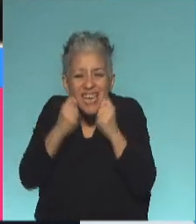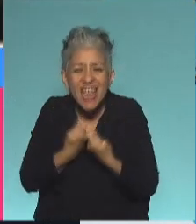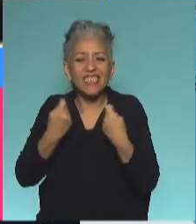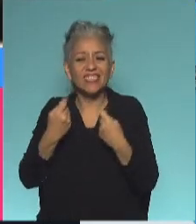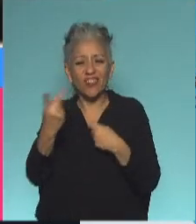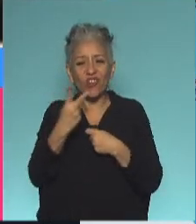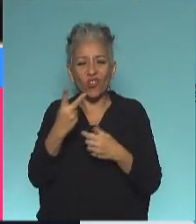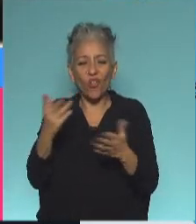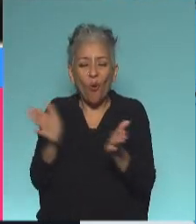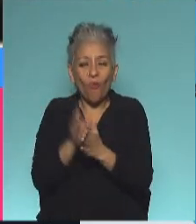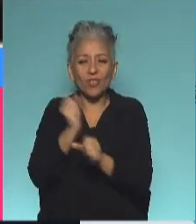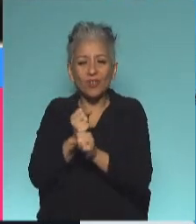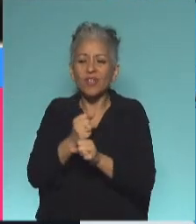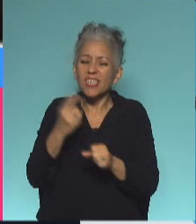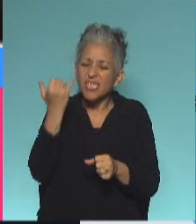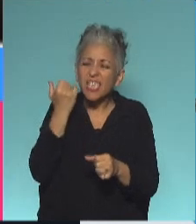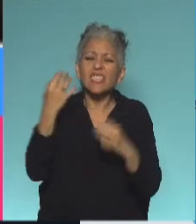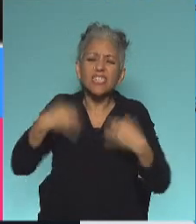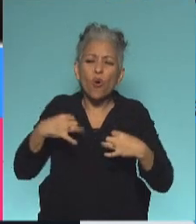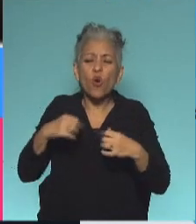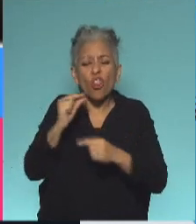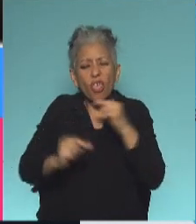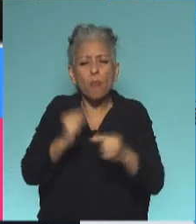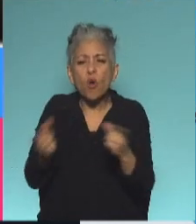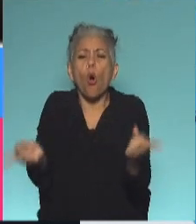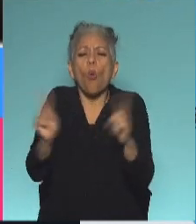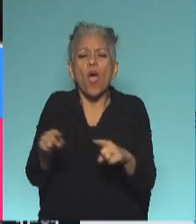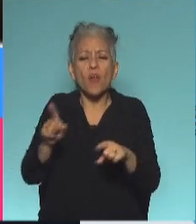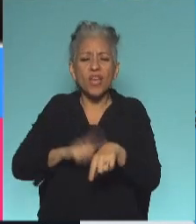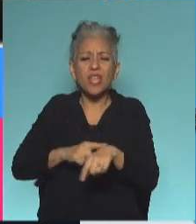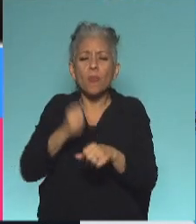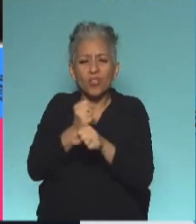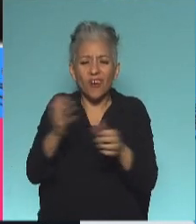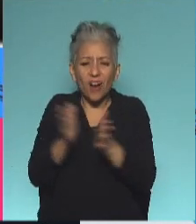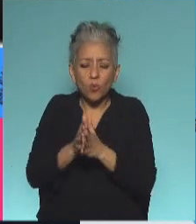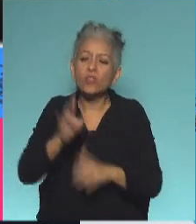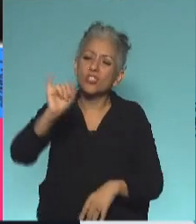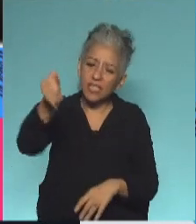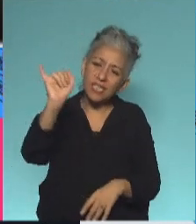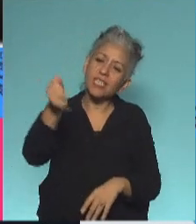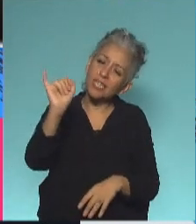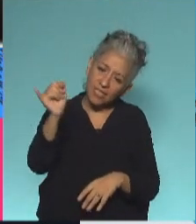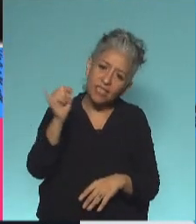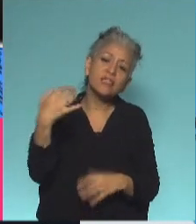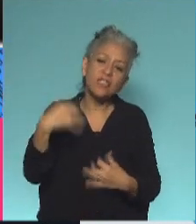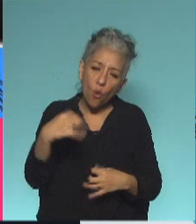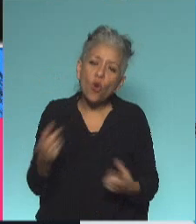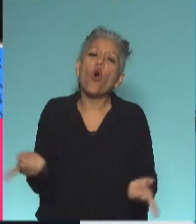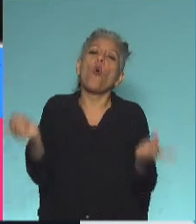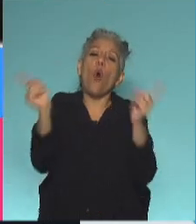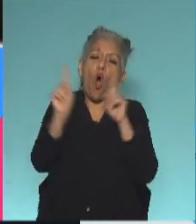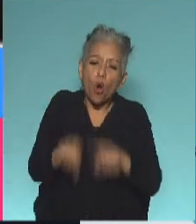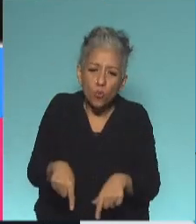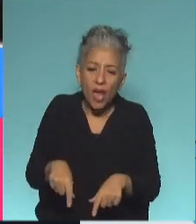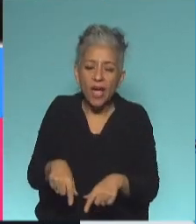esos tiempos de a poquito, ya irán volviendo. Seguramente vamos a recuperar esa situación y volver no solo